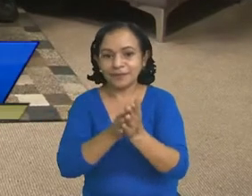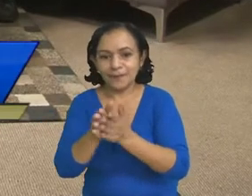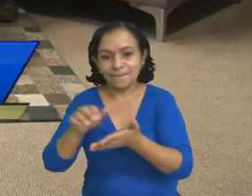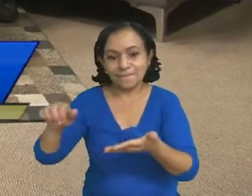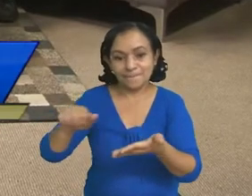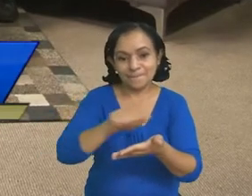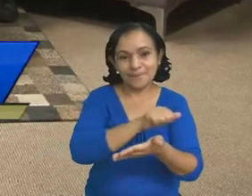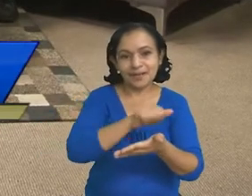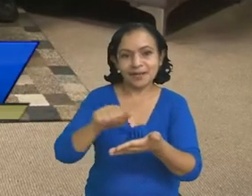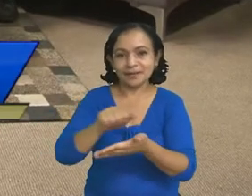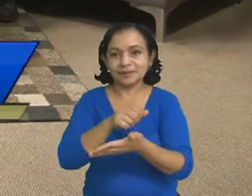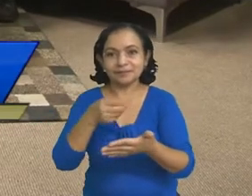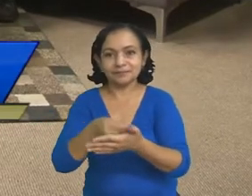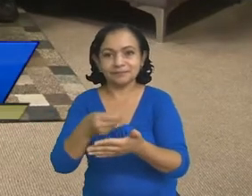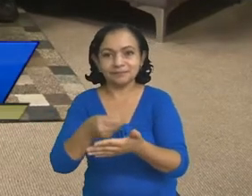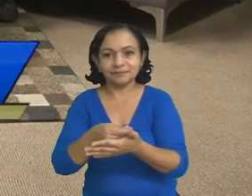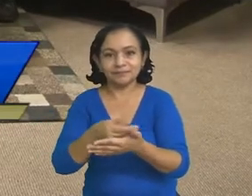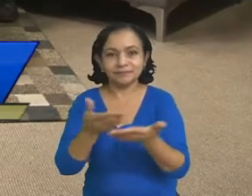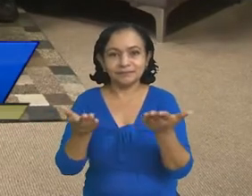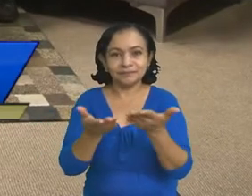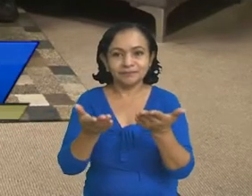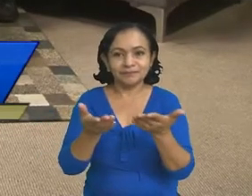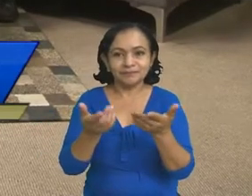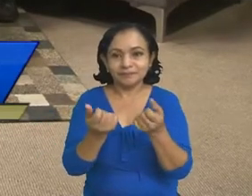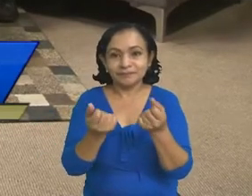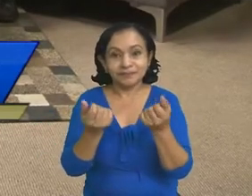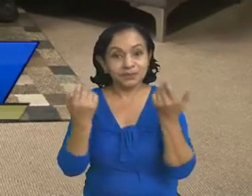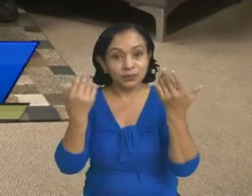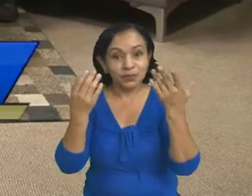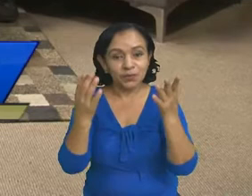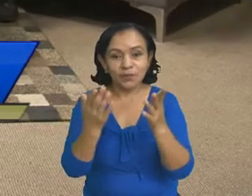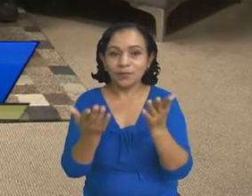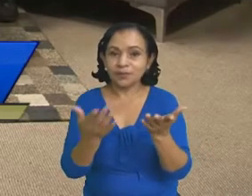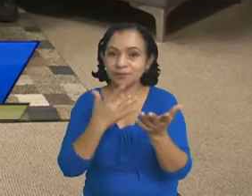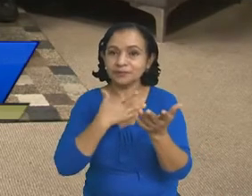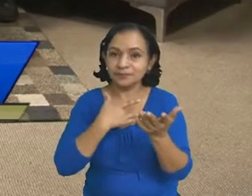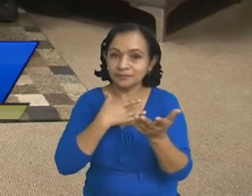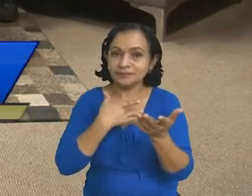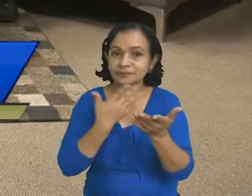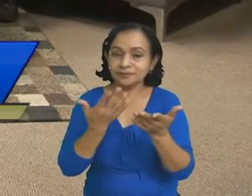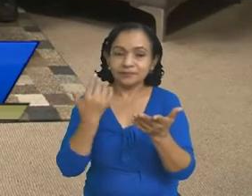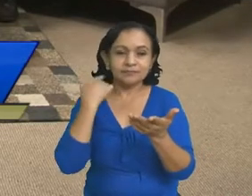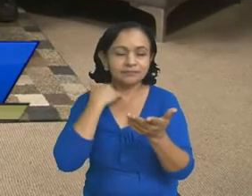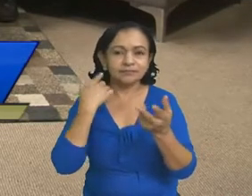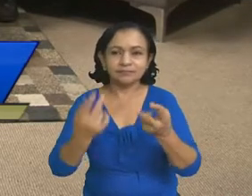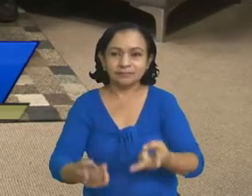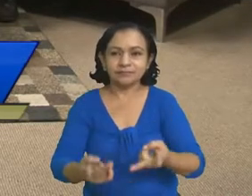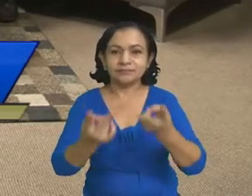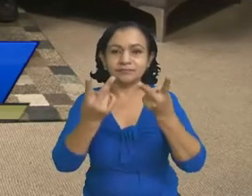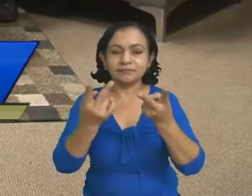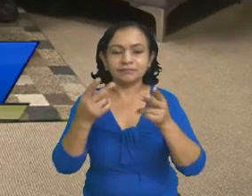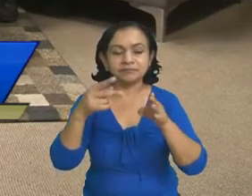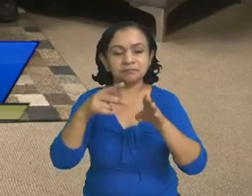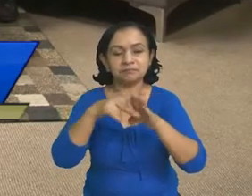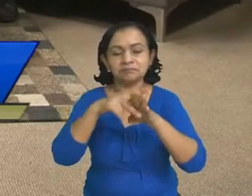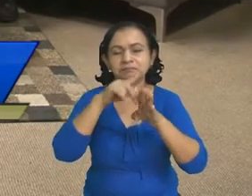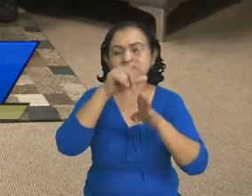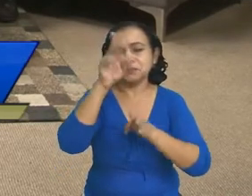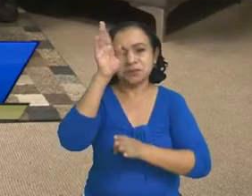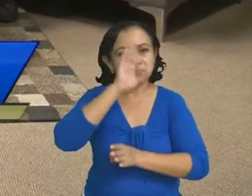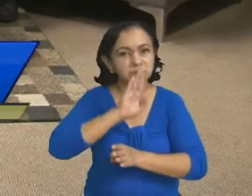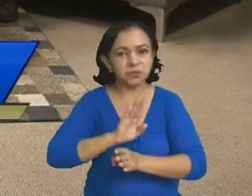plancha, las cosas electrodomésticas que normalmente nosotros hemos tenido toda la vida, pues. Claro. Y ellos nunca han